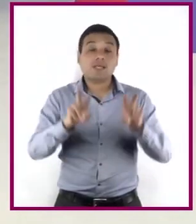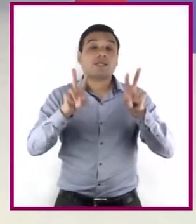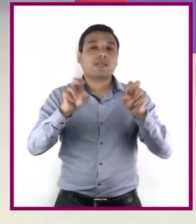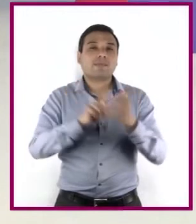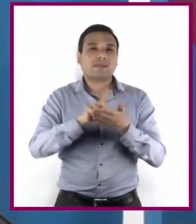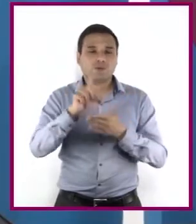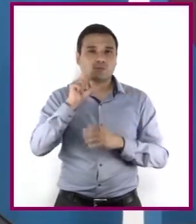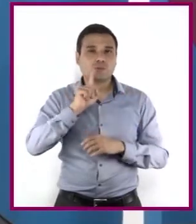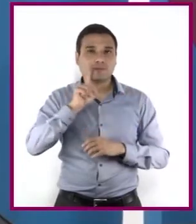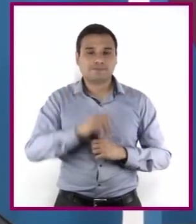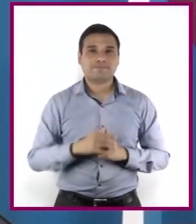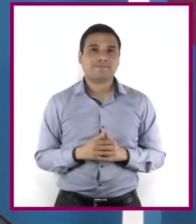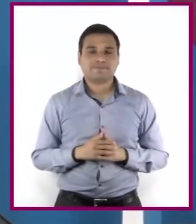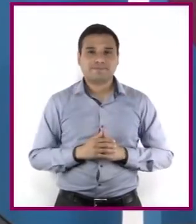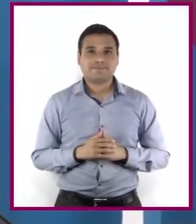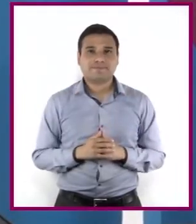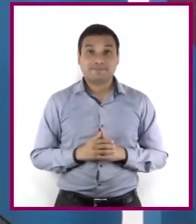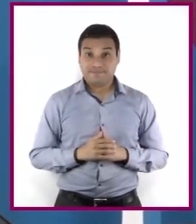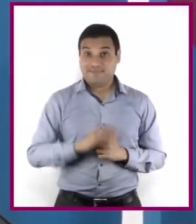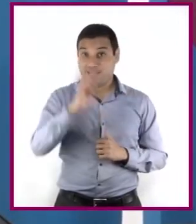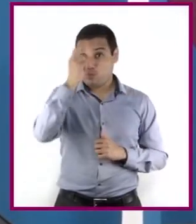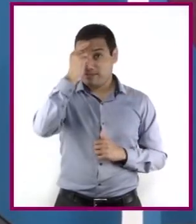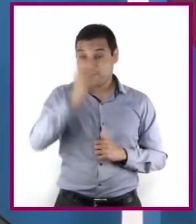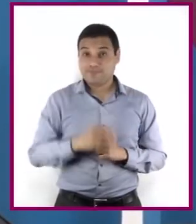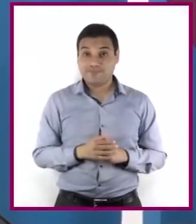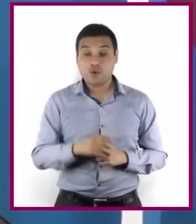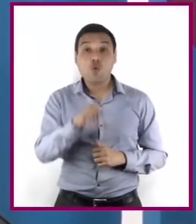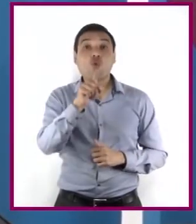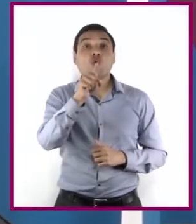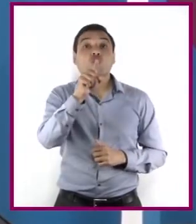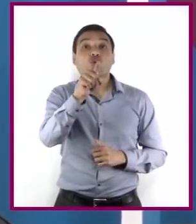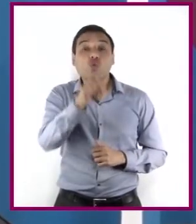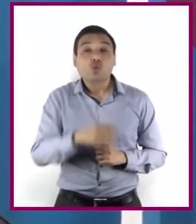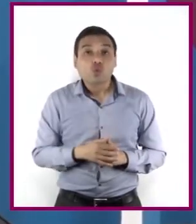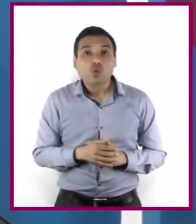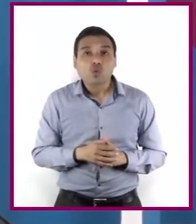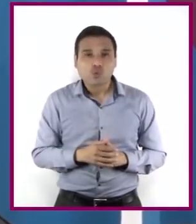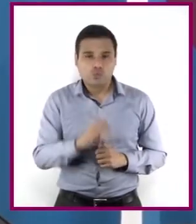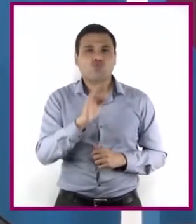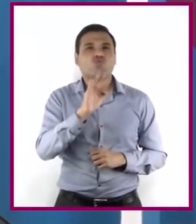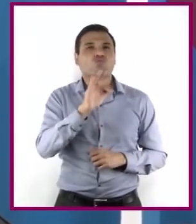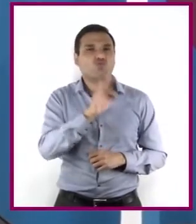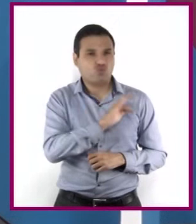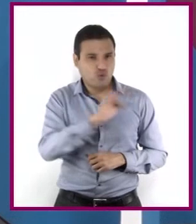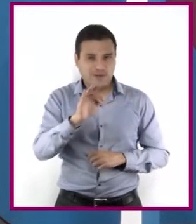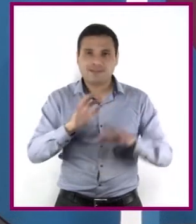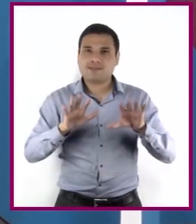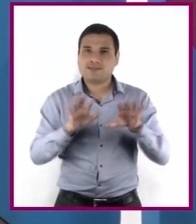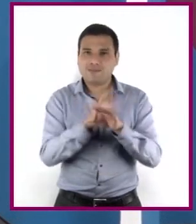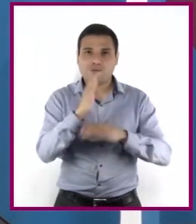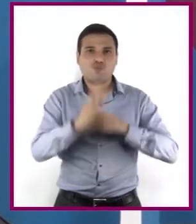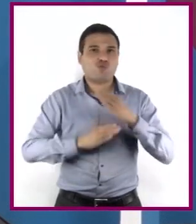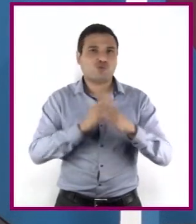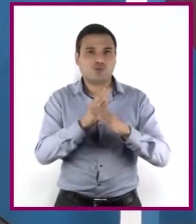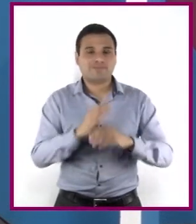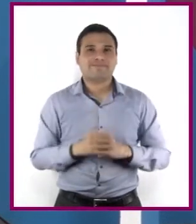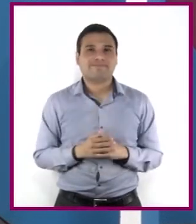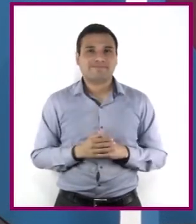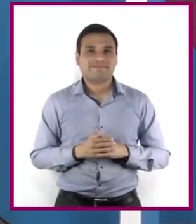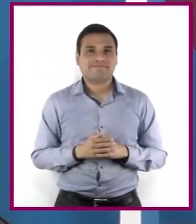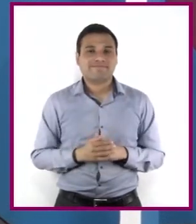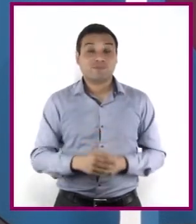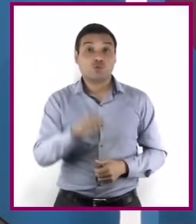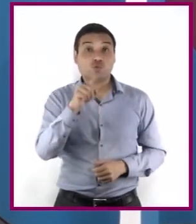las mujeres. Recuerden que ustedes son protagonistas para transformar la realidad y escribir